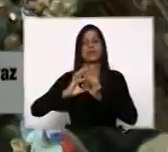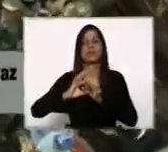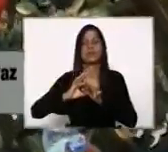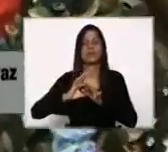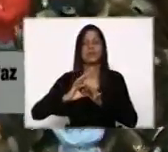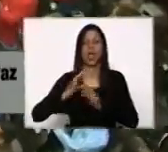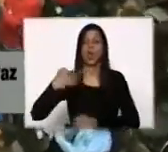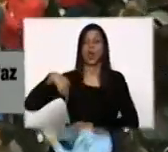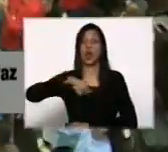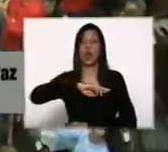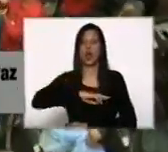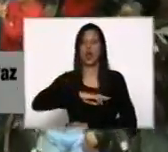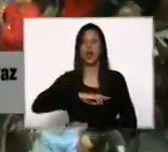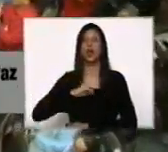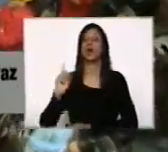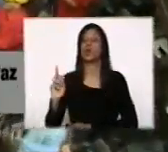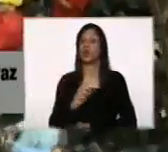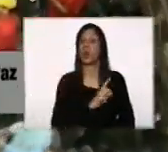Nosotros